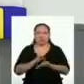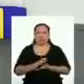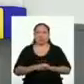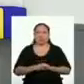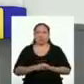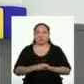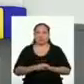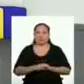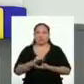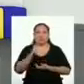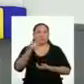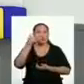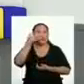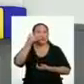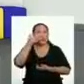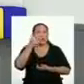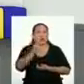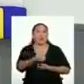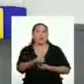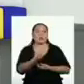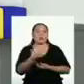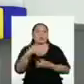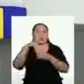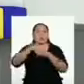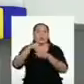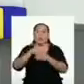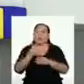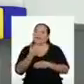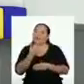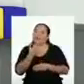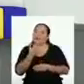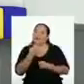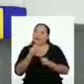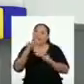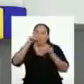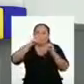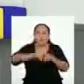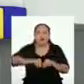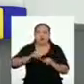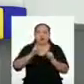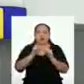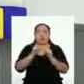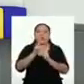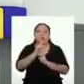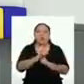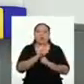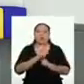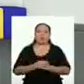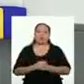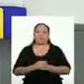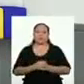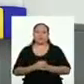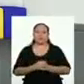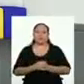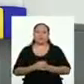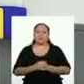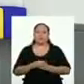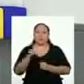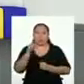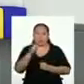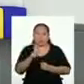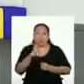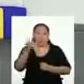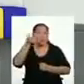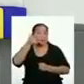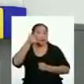Si llamó para decirnos que somos su banco favorito, marque el número uno. Si usted